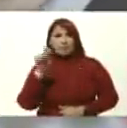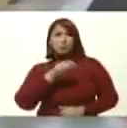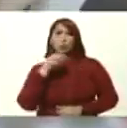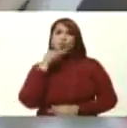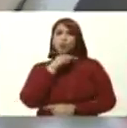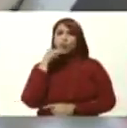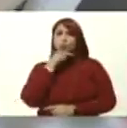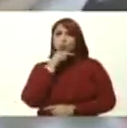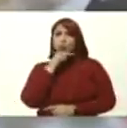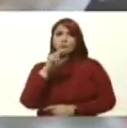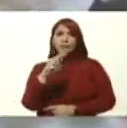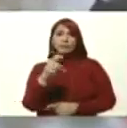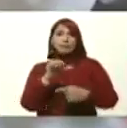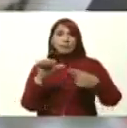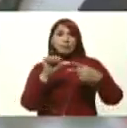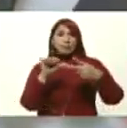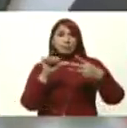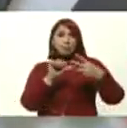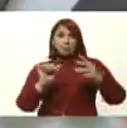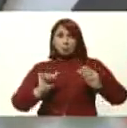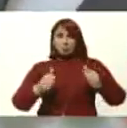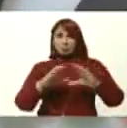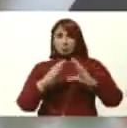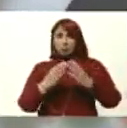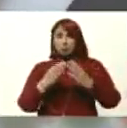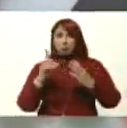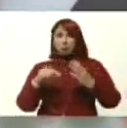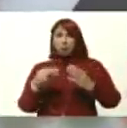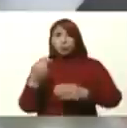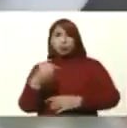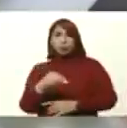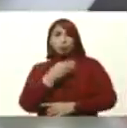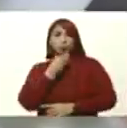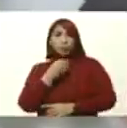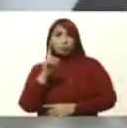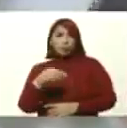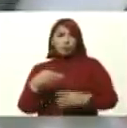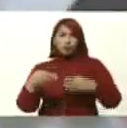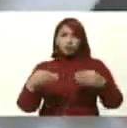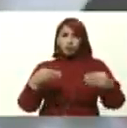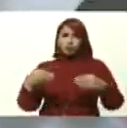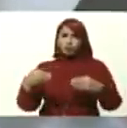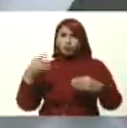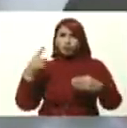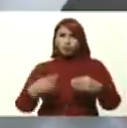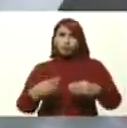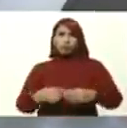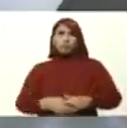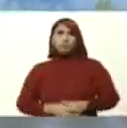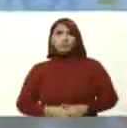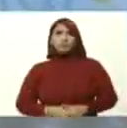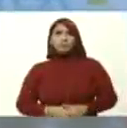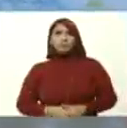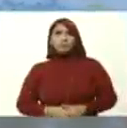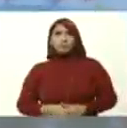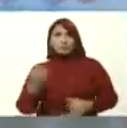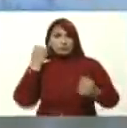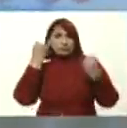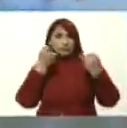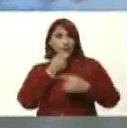octubre, tercera semana, iniciar clases, y noviembre y diciembre, flexibilización. Esa es la idea